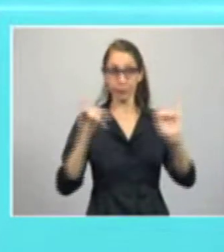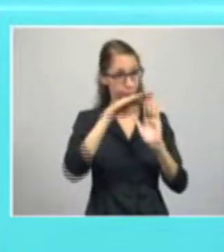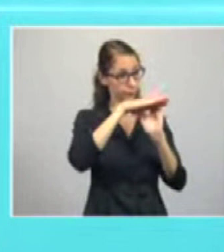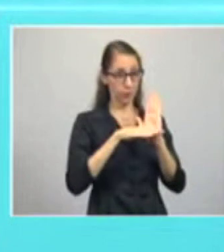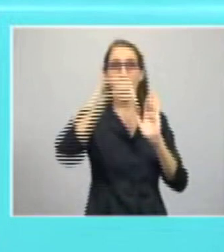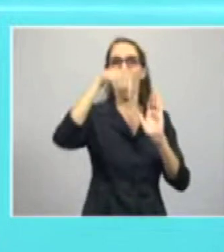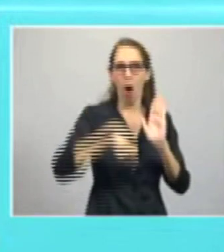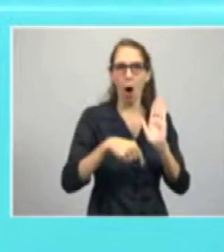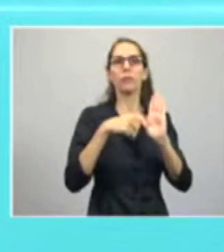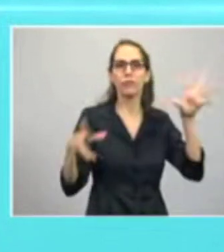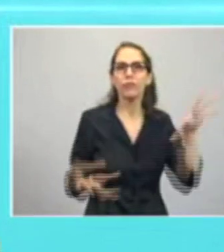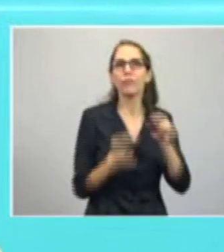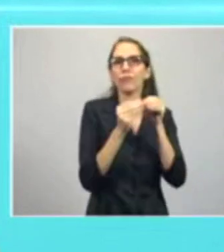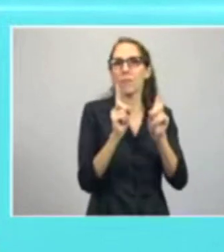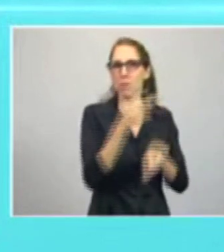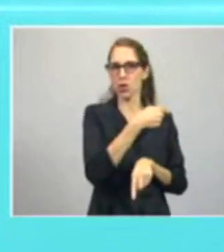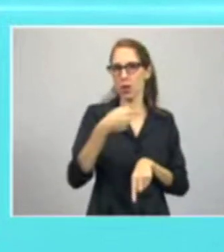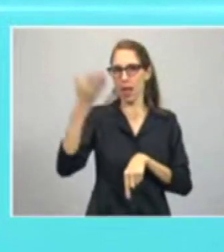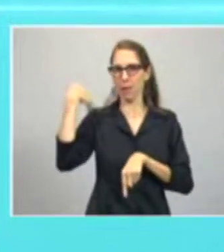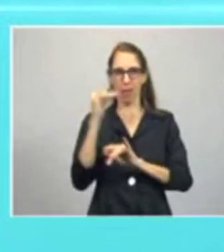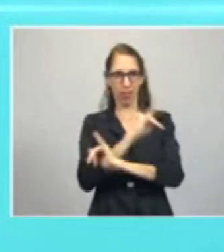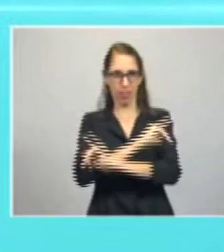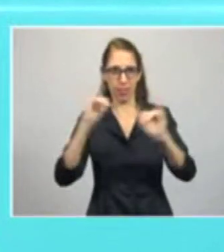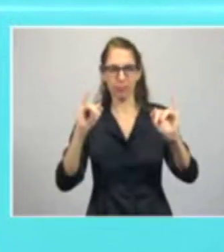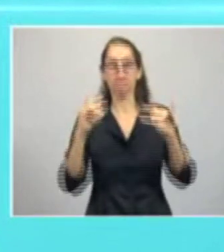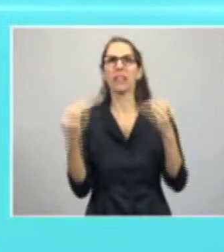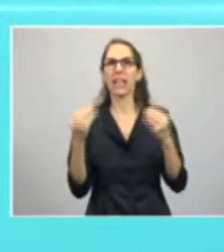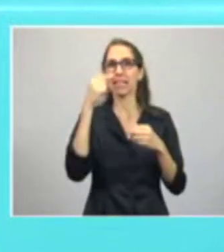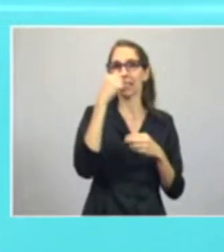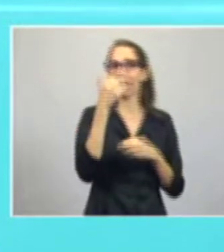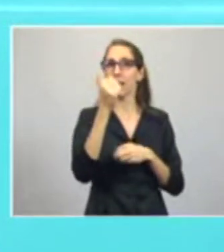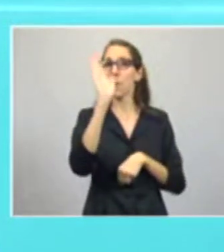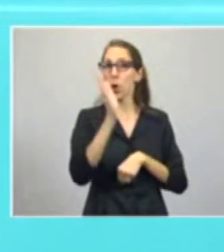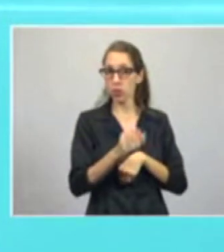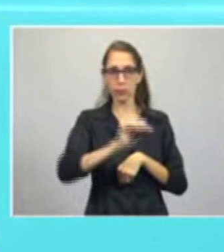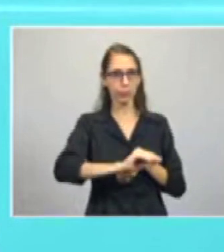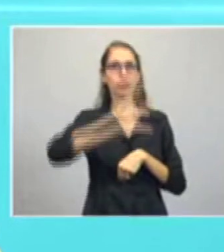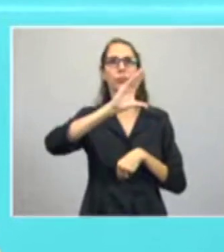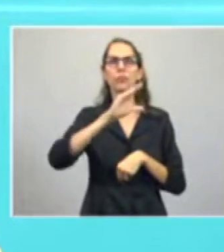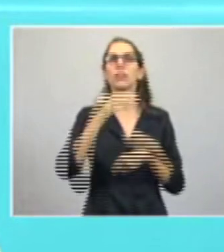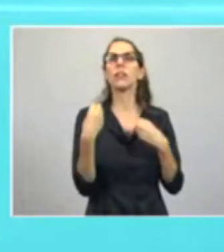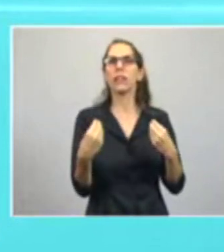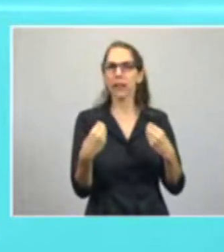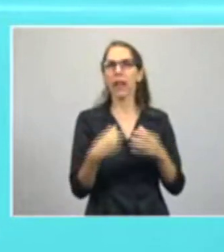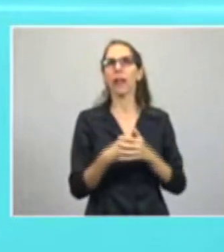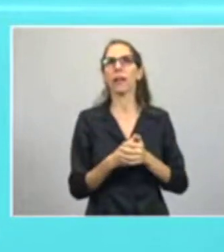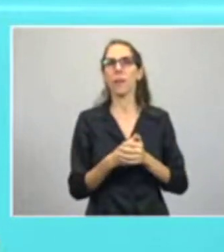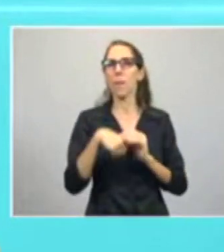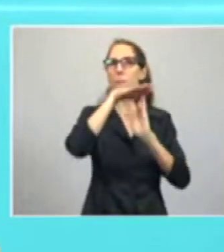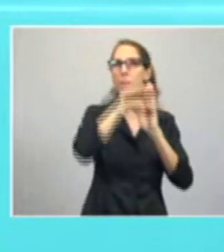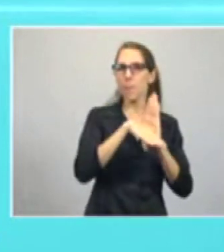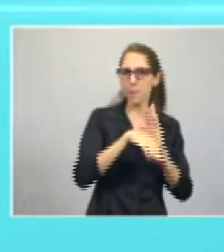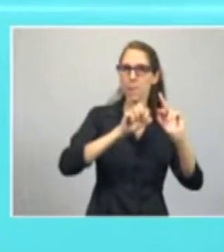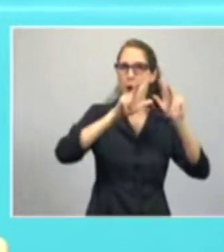comentamos la semana pasada que fue un incremento del 76% de las prestaciones de los programas